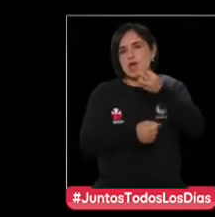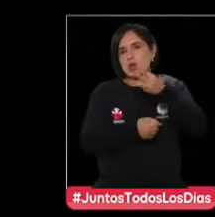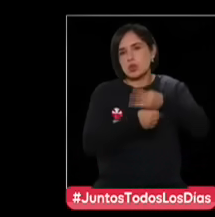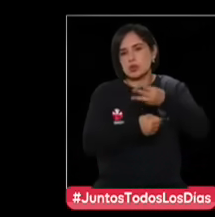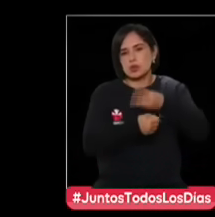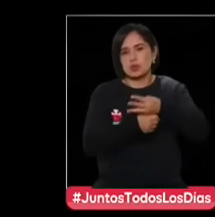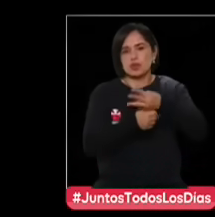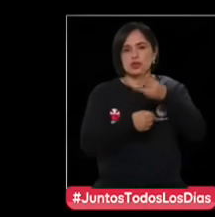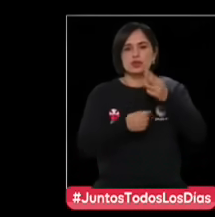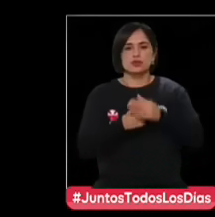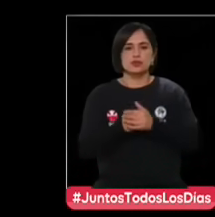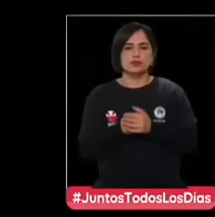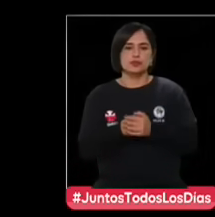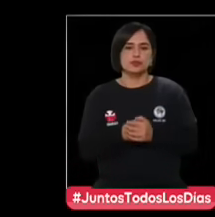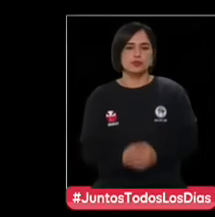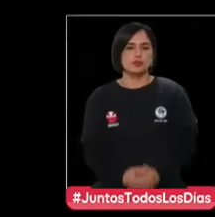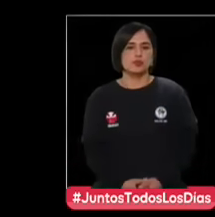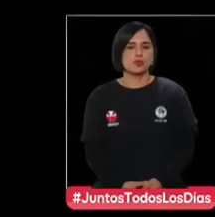adultos mayores.